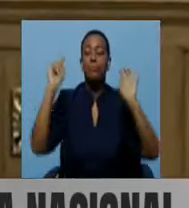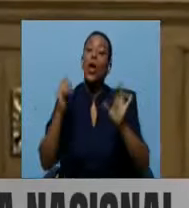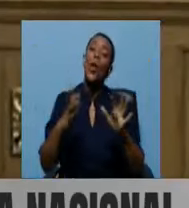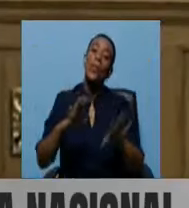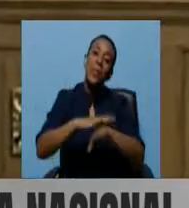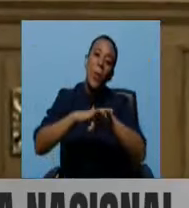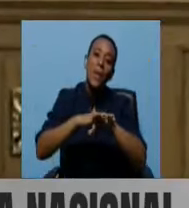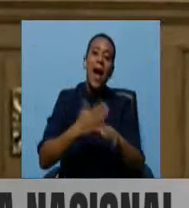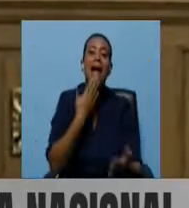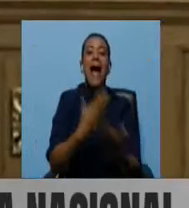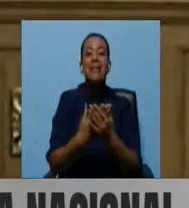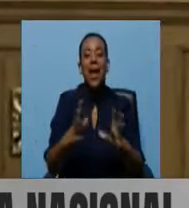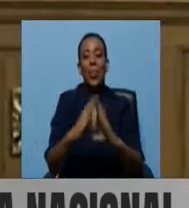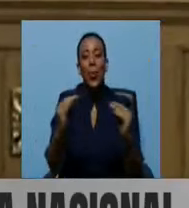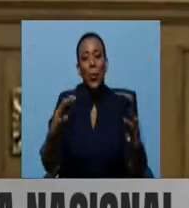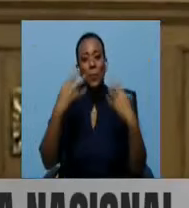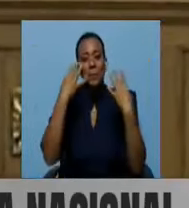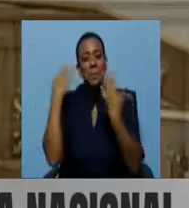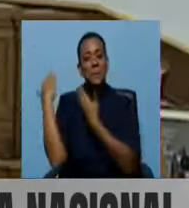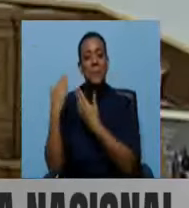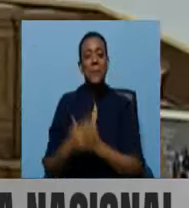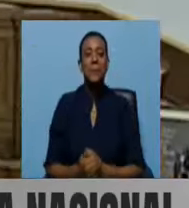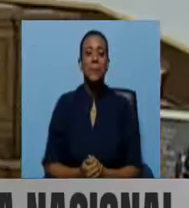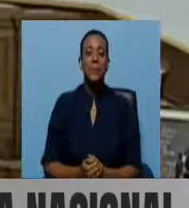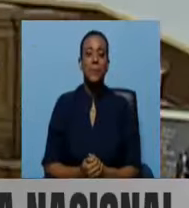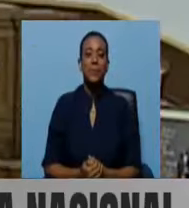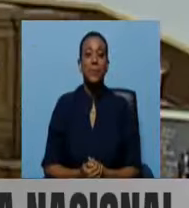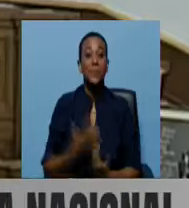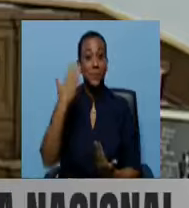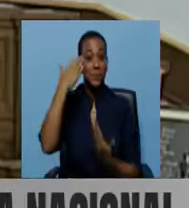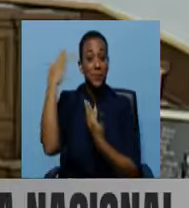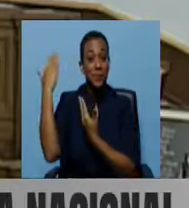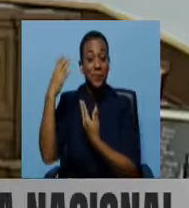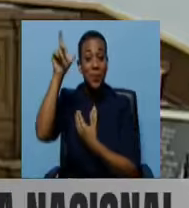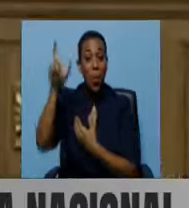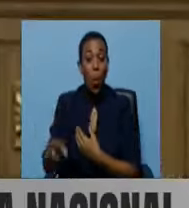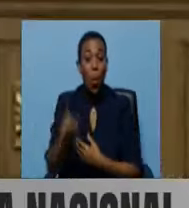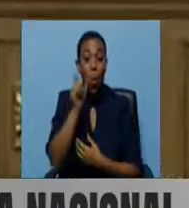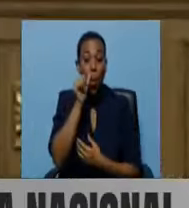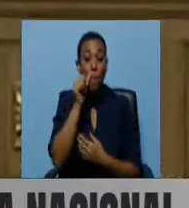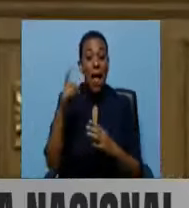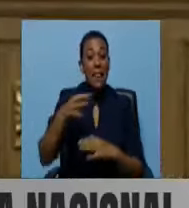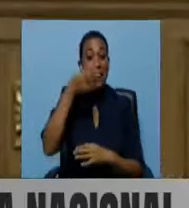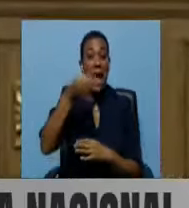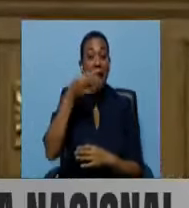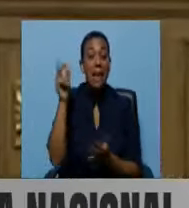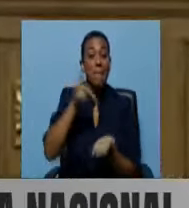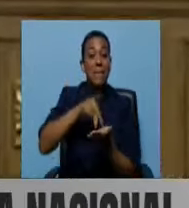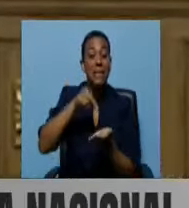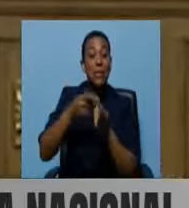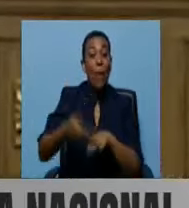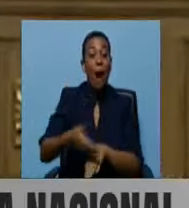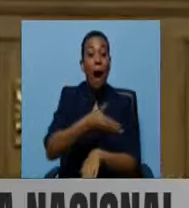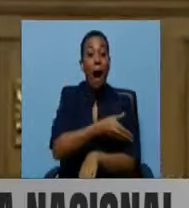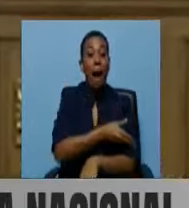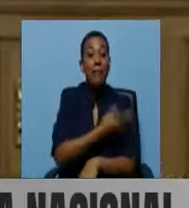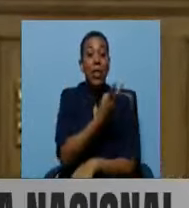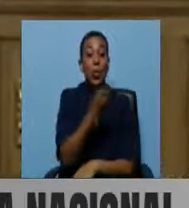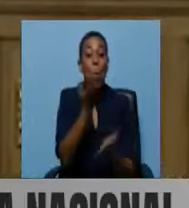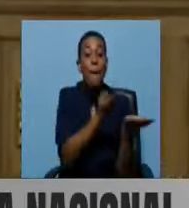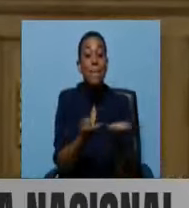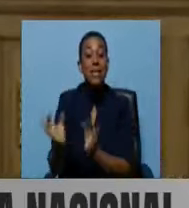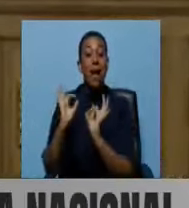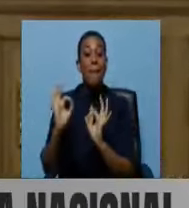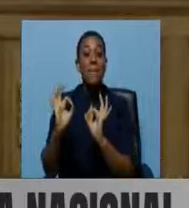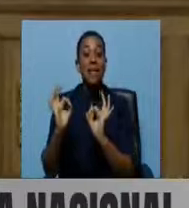todo. Muchas gracias. Bien, han escuchado a lo largo de esta tarde la intervención que han tenido estos dos